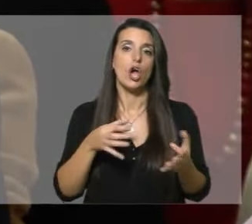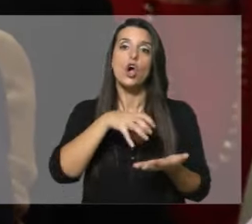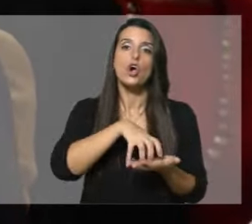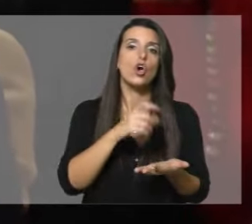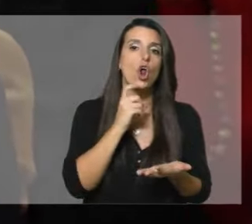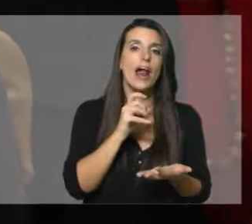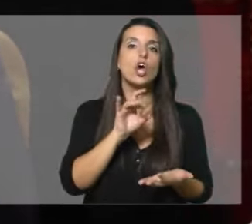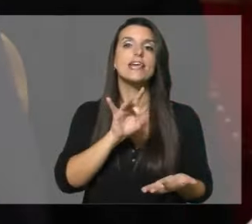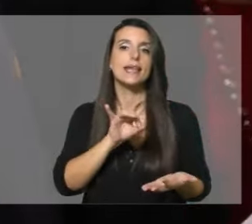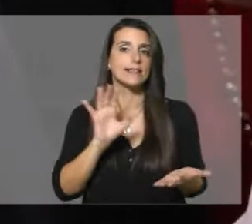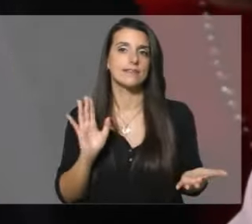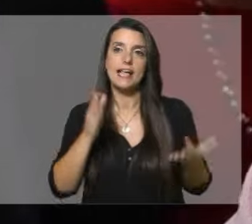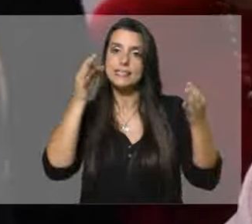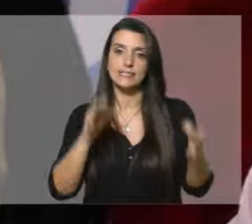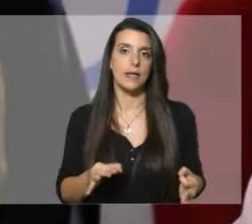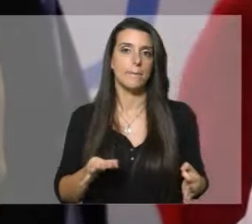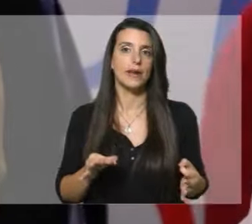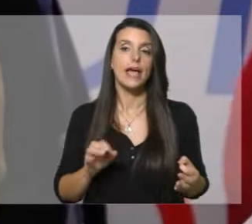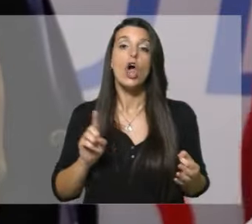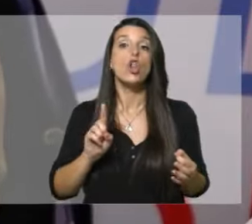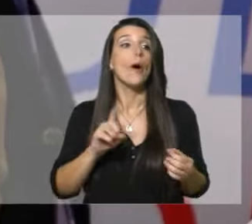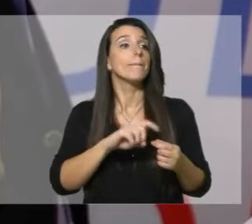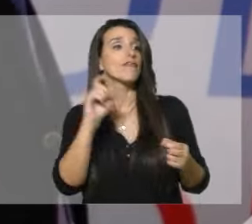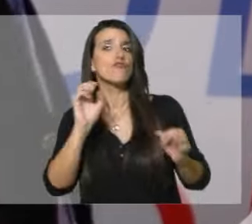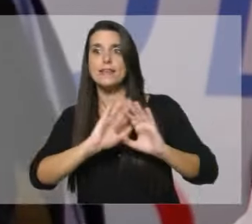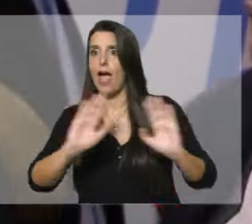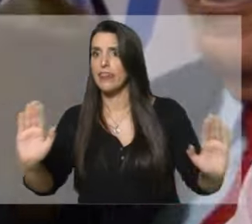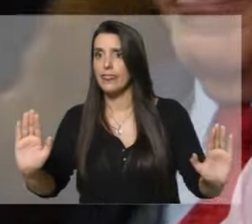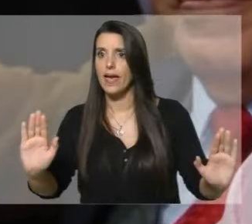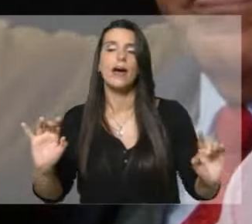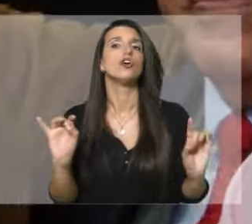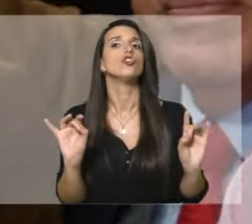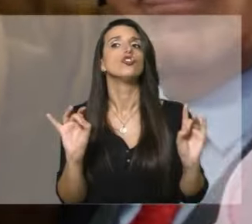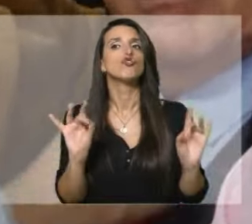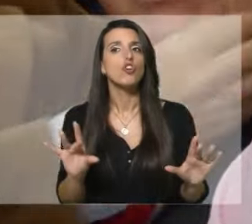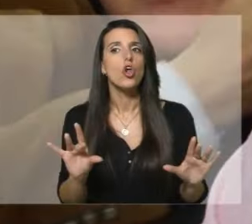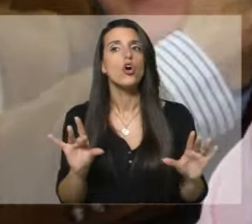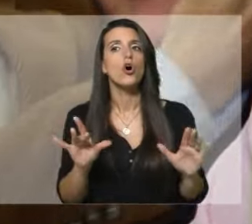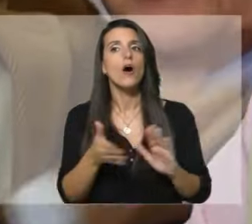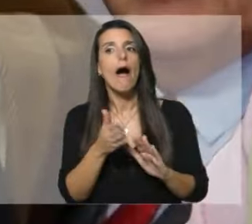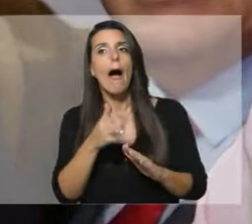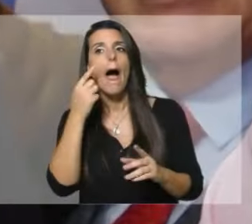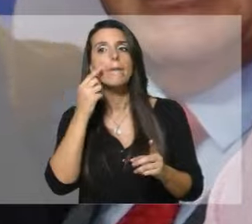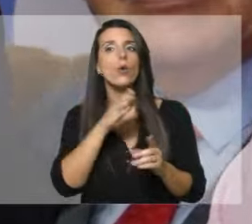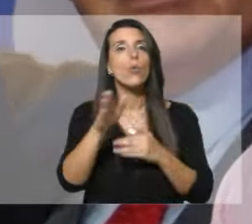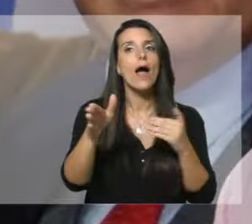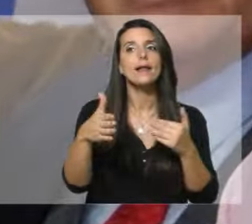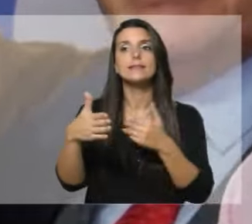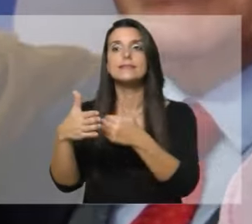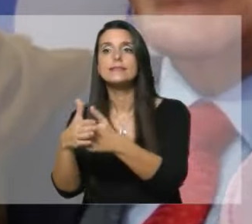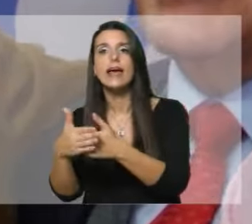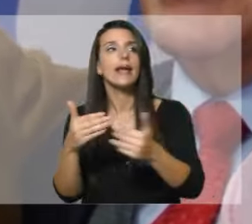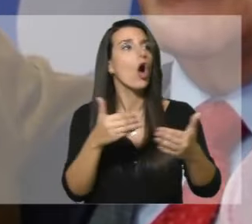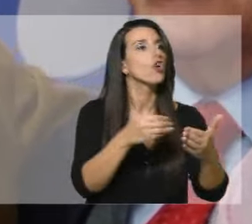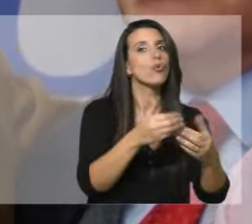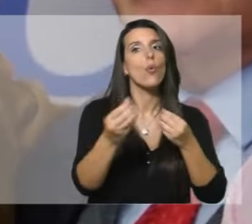Colorado y en la 15 no nos fuimos de ningún lado solamente nos acercamos a al candidato que